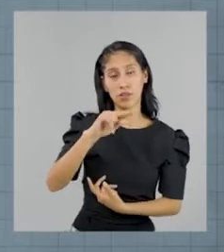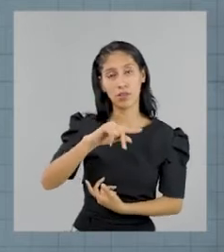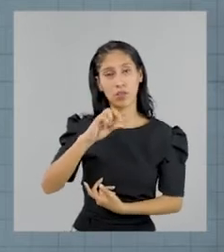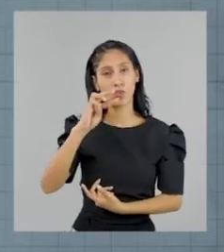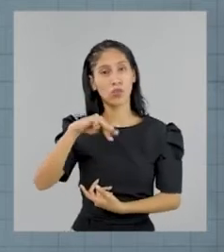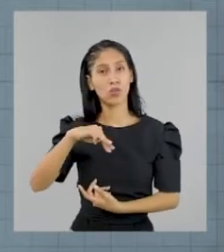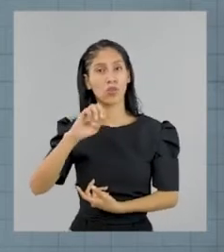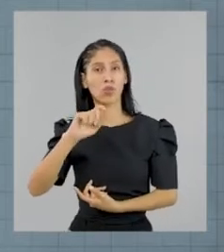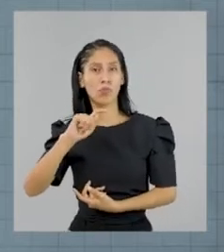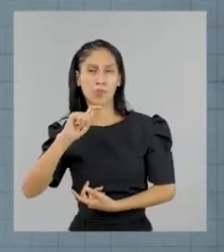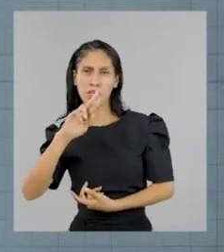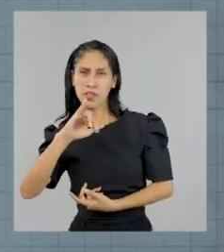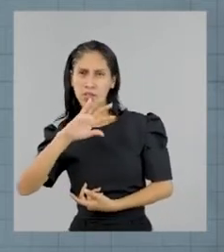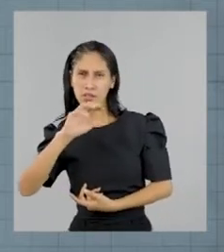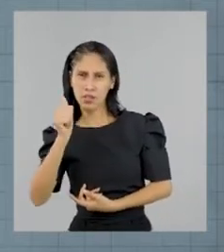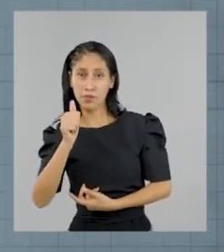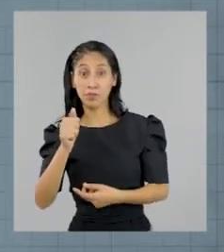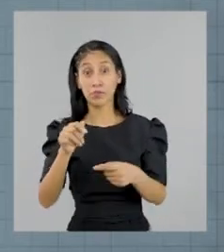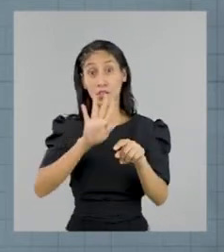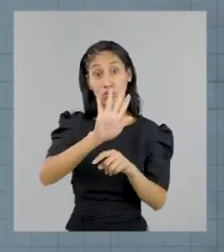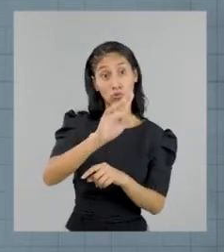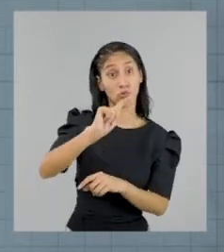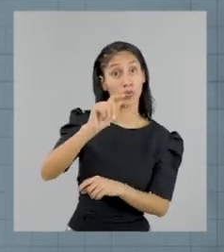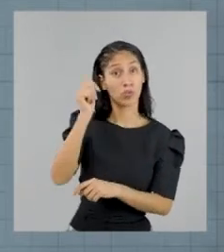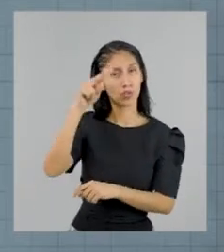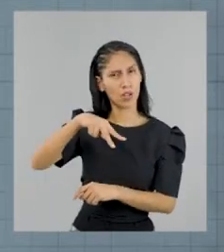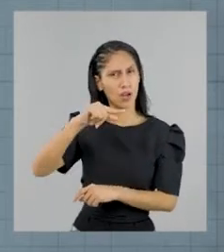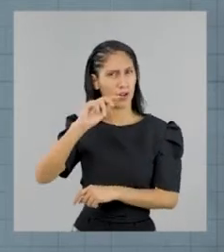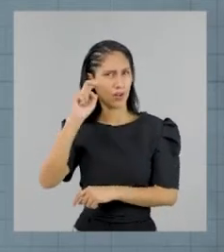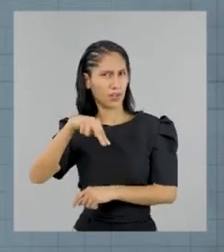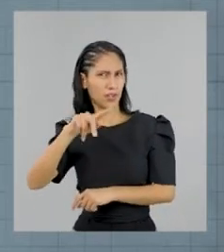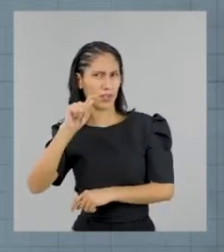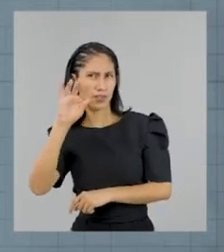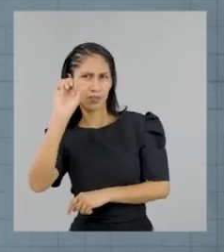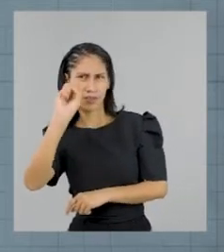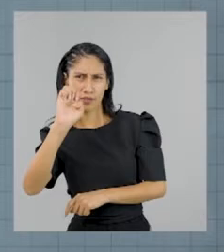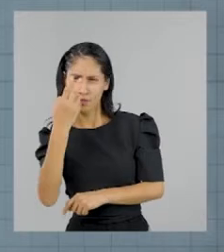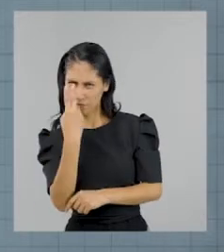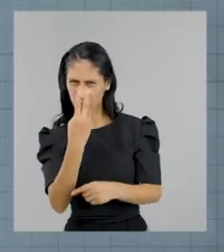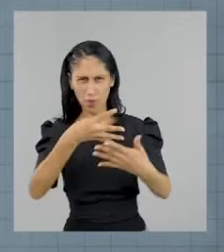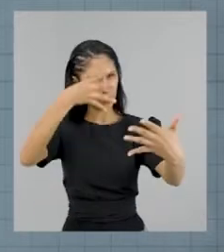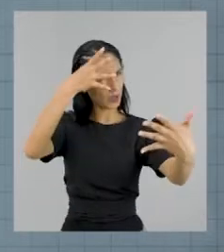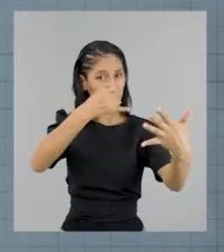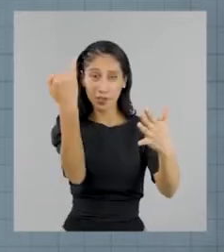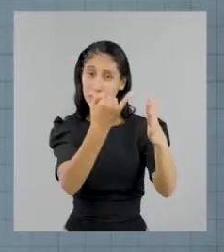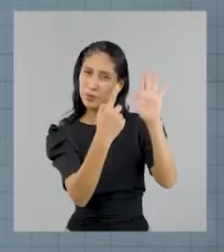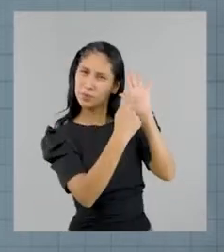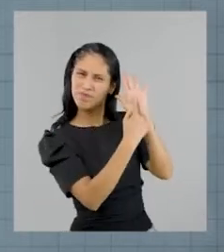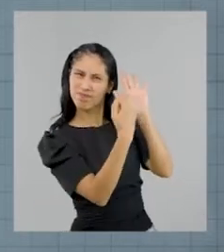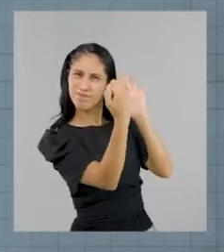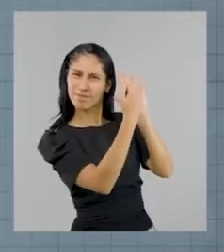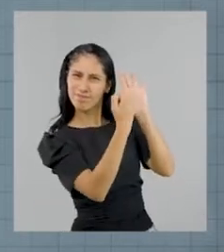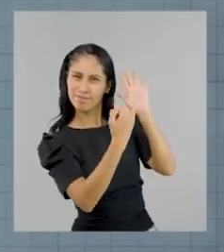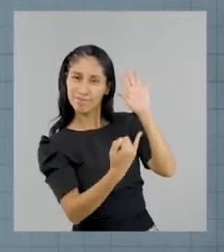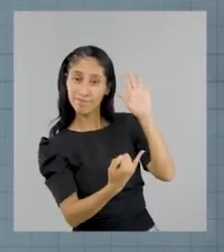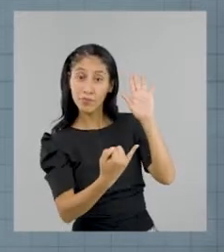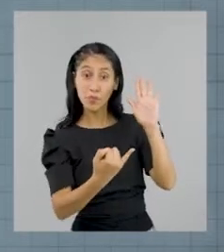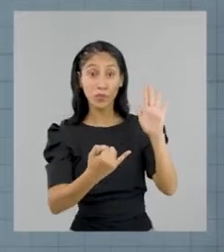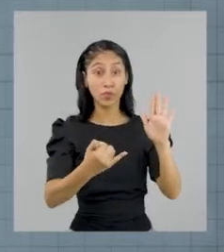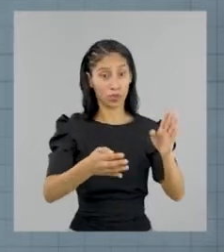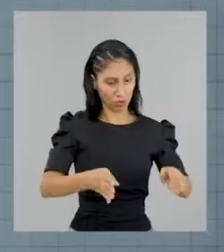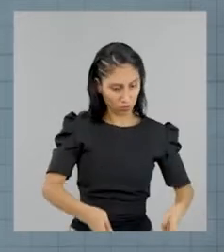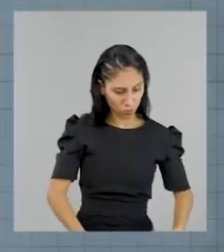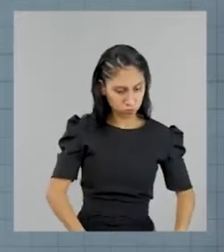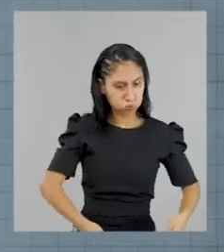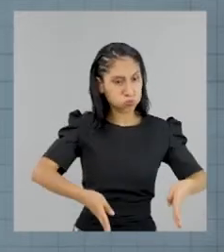la tangente. Observemos este gráfico. Vamos a calcular la altura de ese edificio. Si